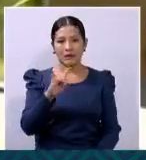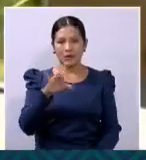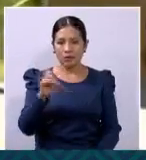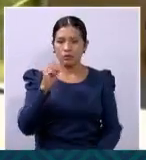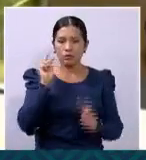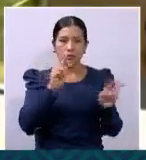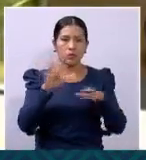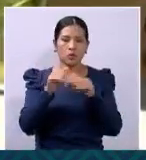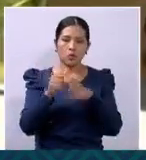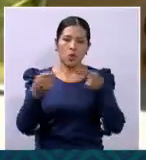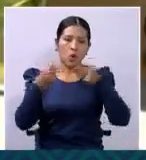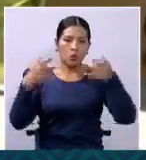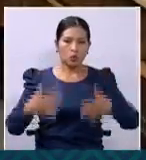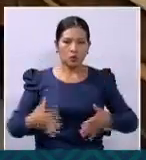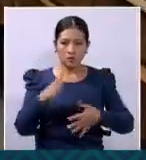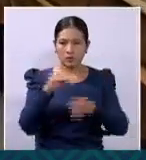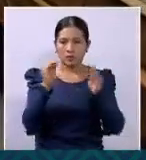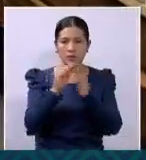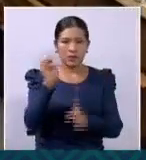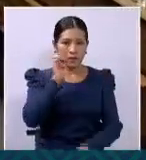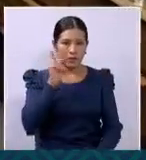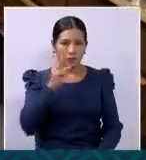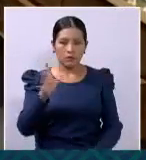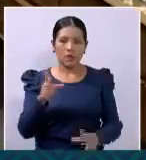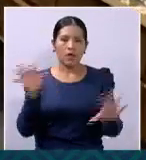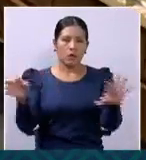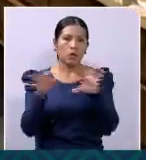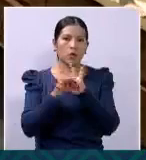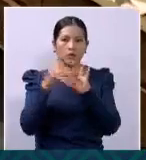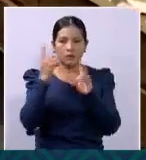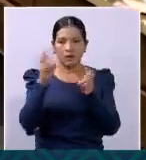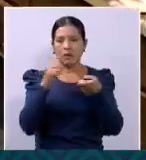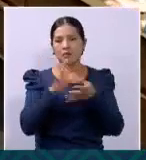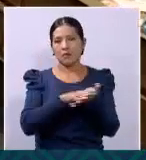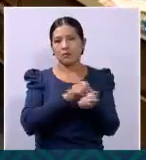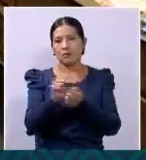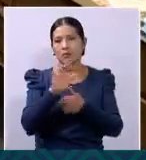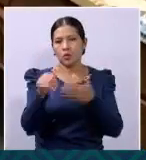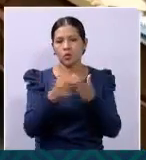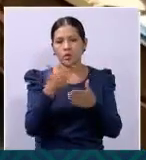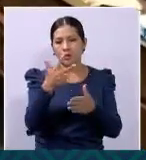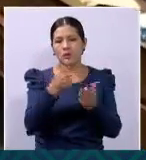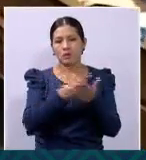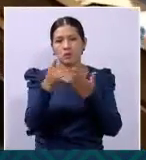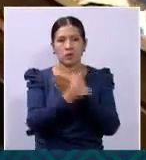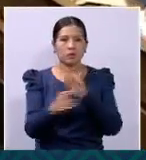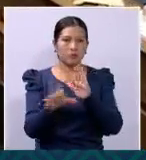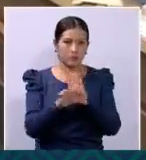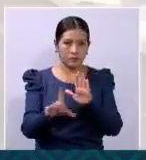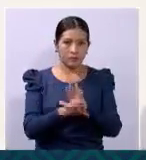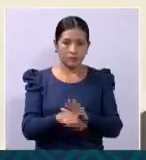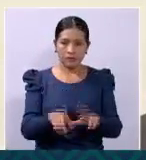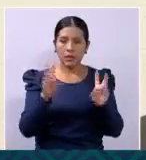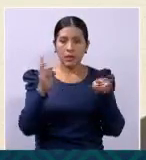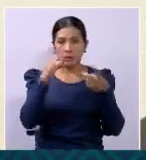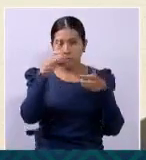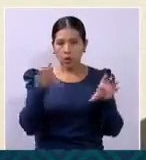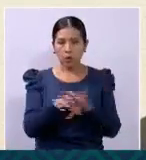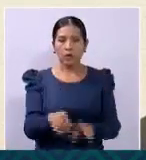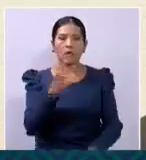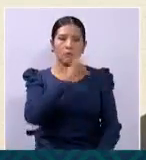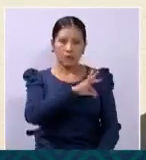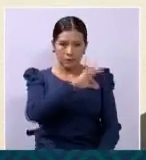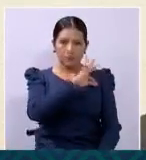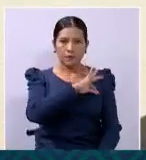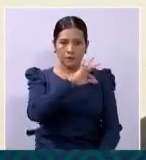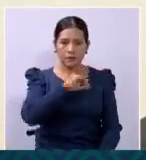y los evistas se hayan unido para bloquear la aprobación de los 3 proyectos de ley. Son contratos que van a beneficiar, y este